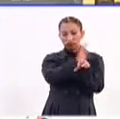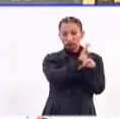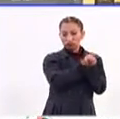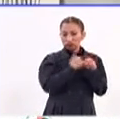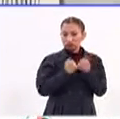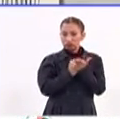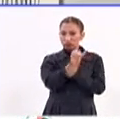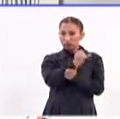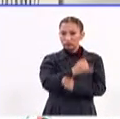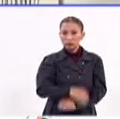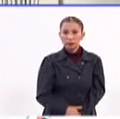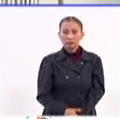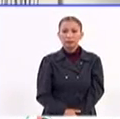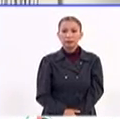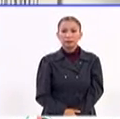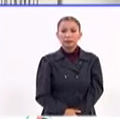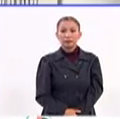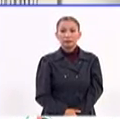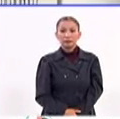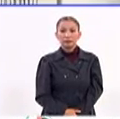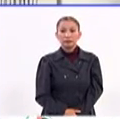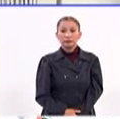la democracia.